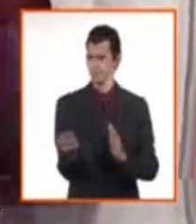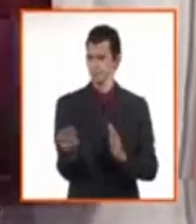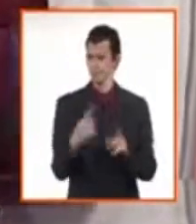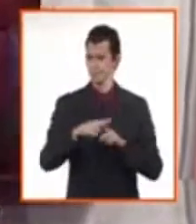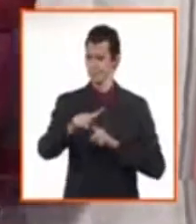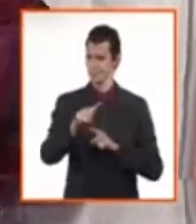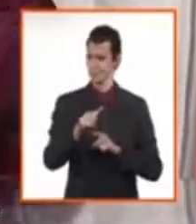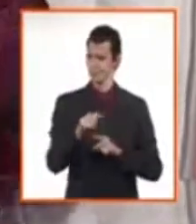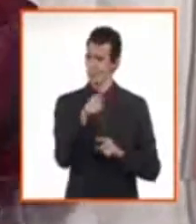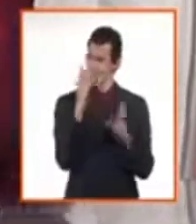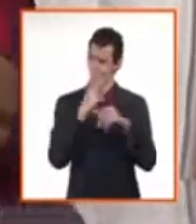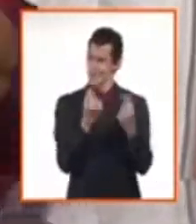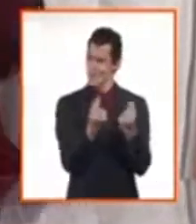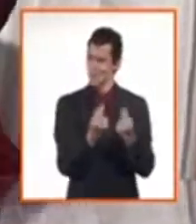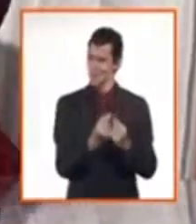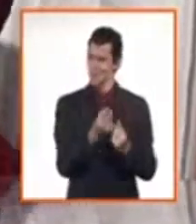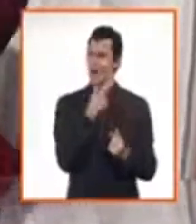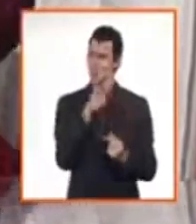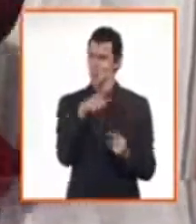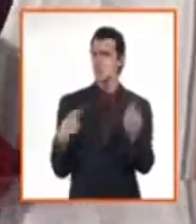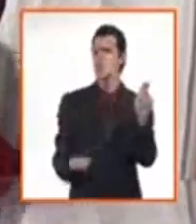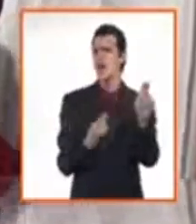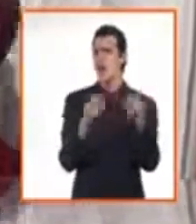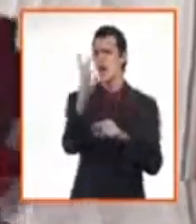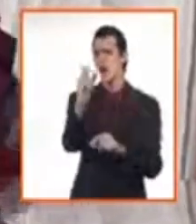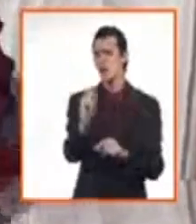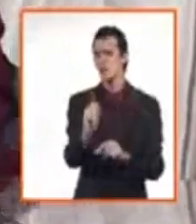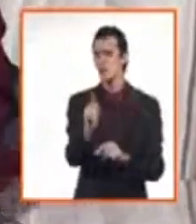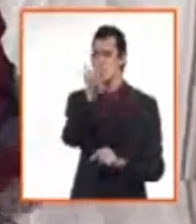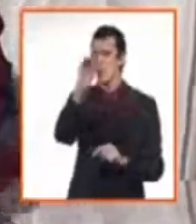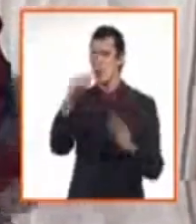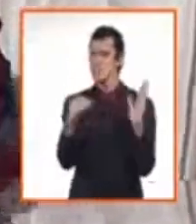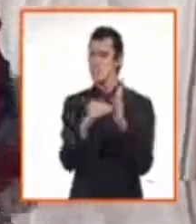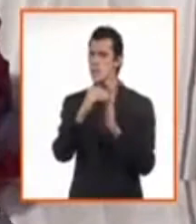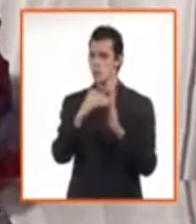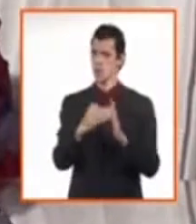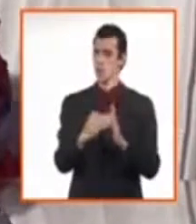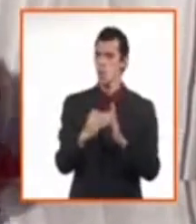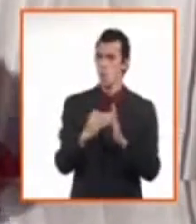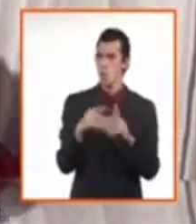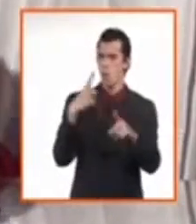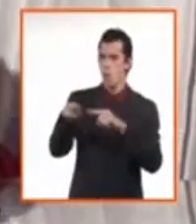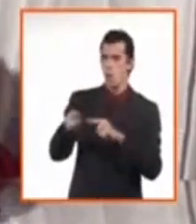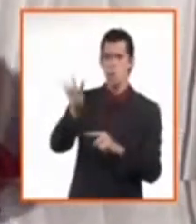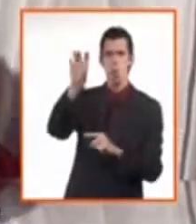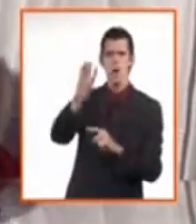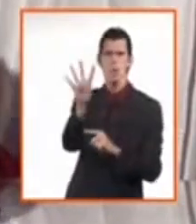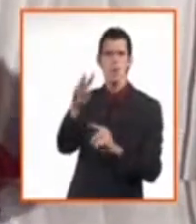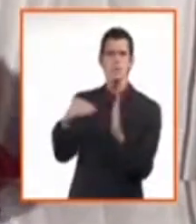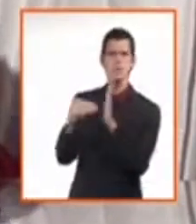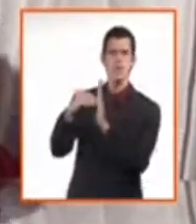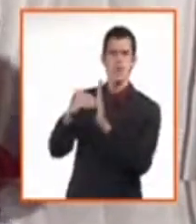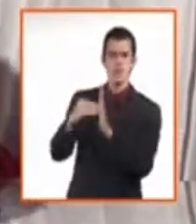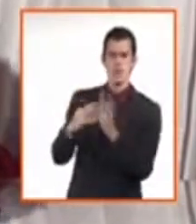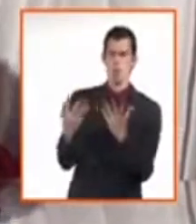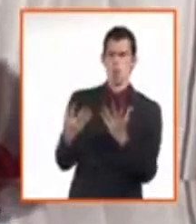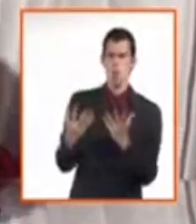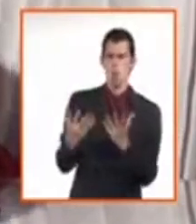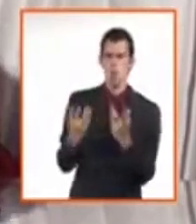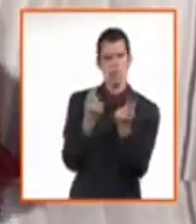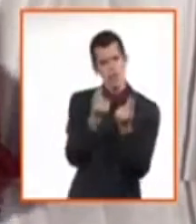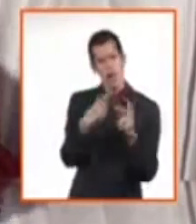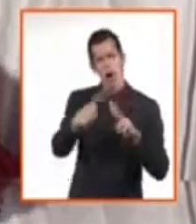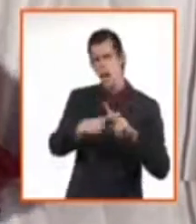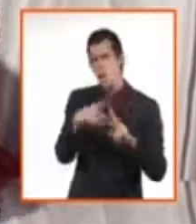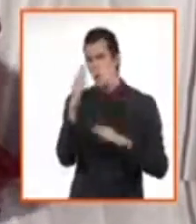lo que está pasando por eso mi respeto ahí se dijo yo creo que a lo mejor parte de la audiencia nuestra no entendió cuando el presidente dijo manolo